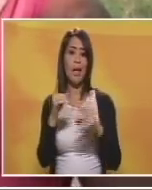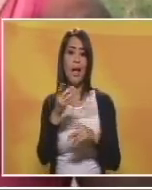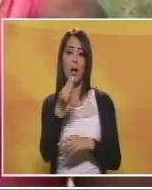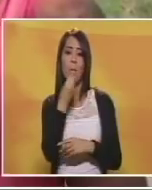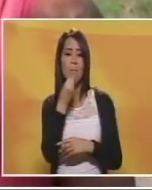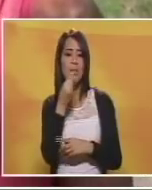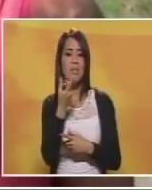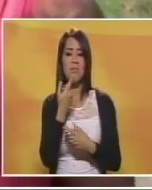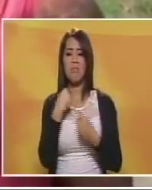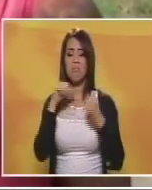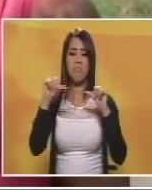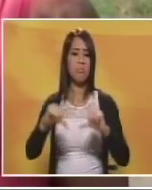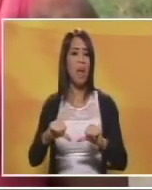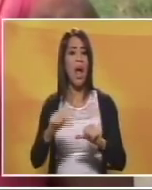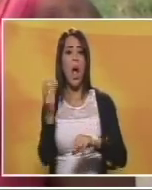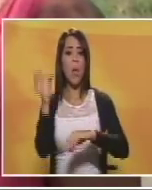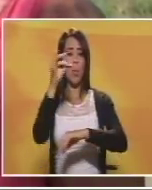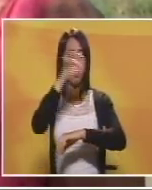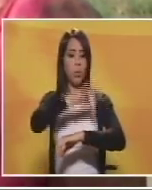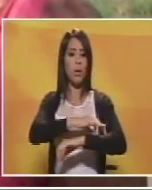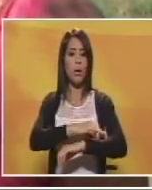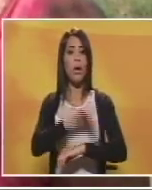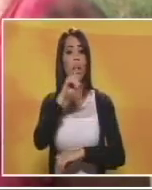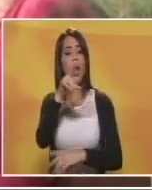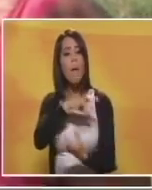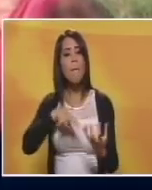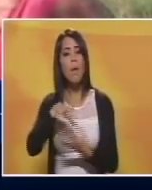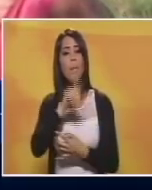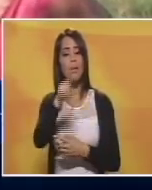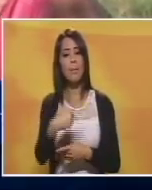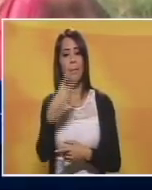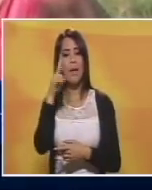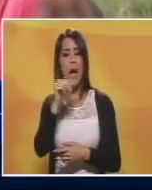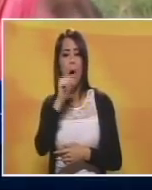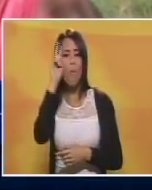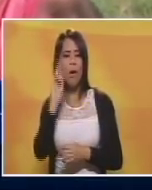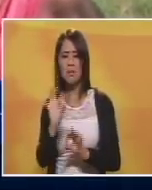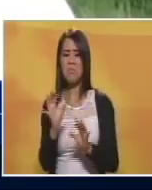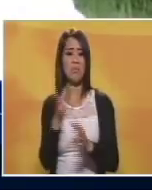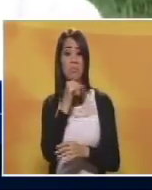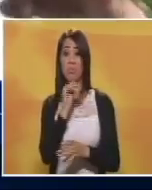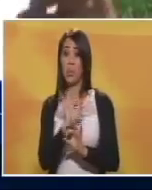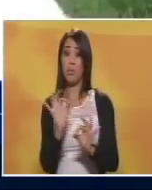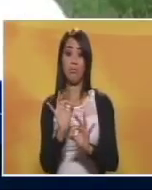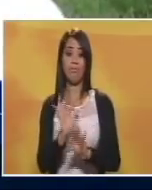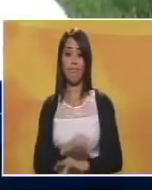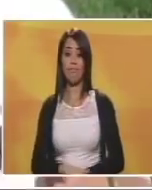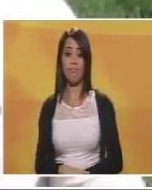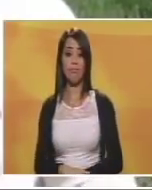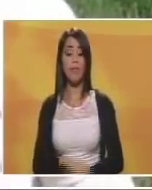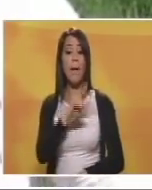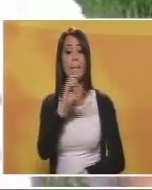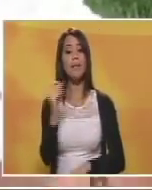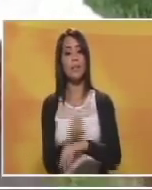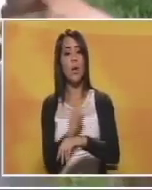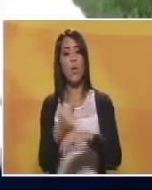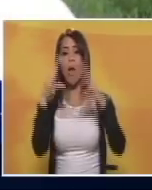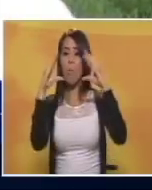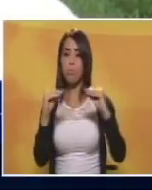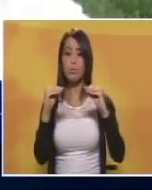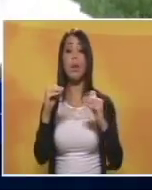los zancudos pican los muchachos, tenemos este otro problema de las aguas negras que ya va a cumplir 1 año. Tenemos 20 horas sin luz,